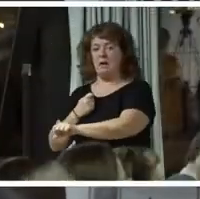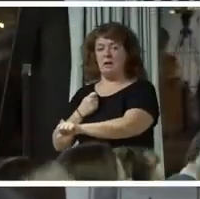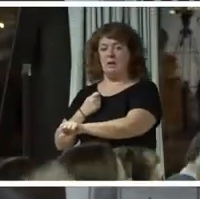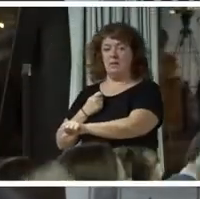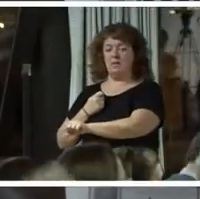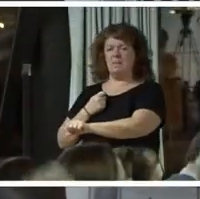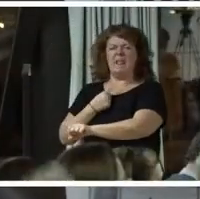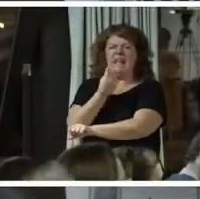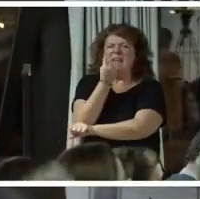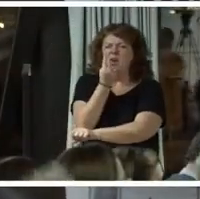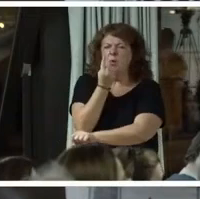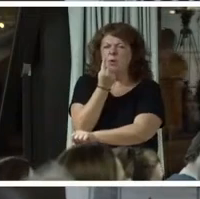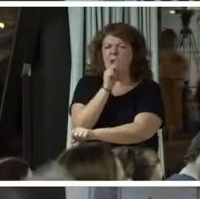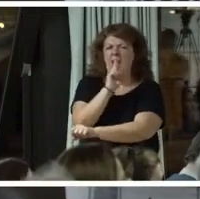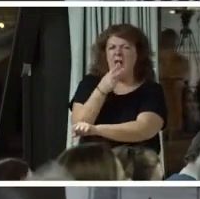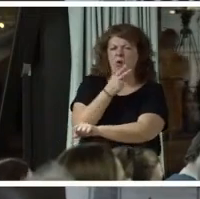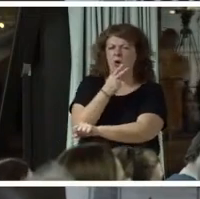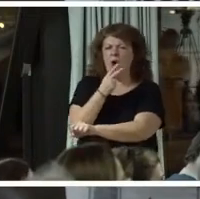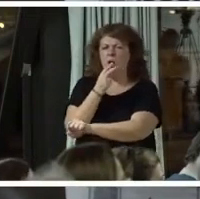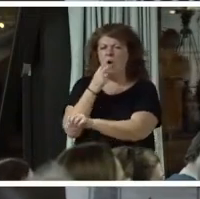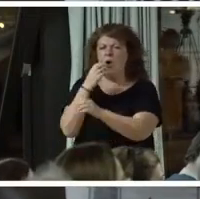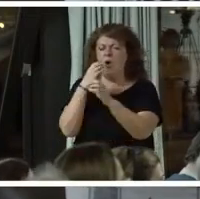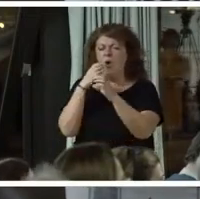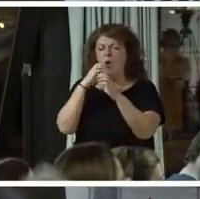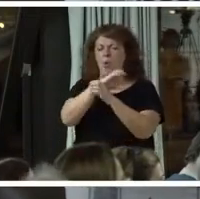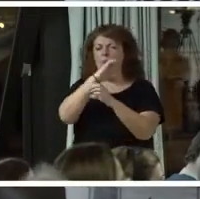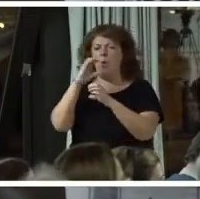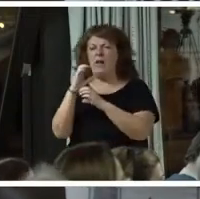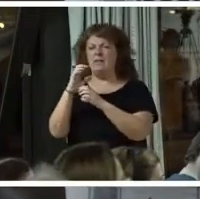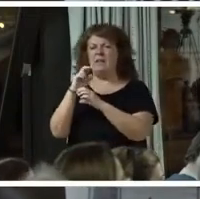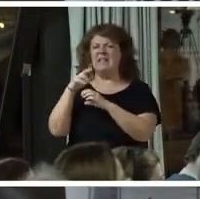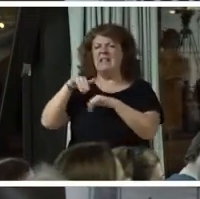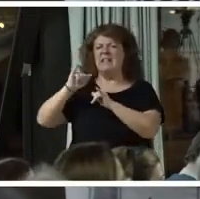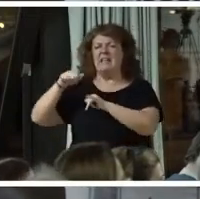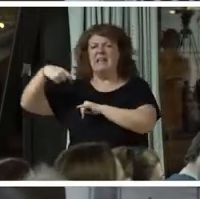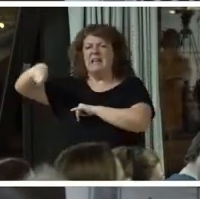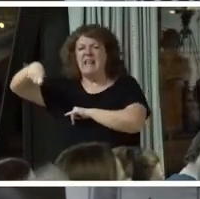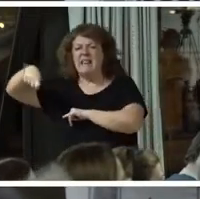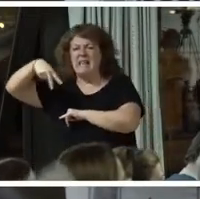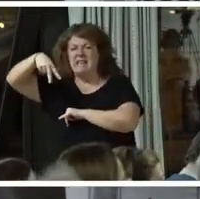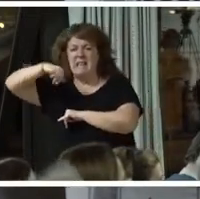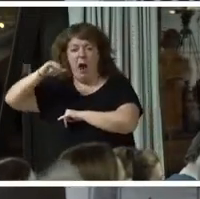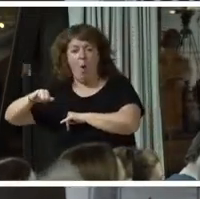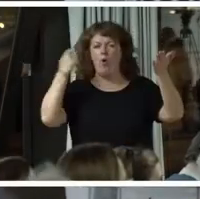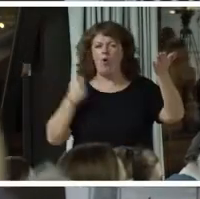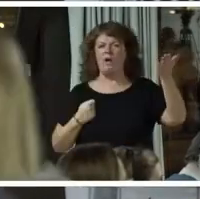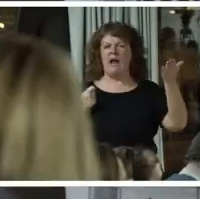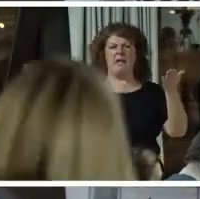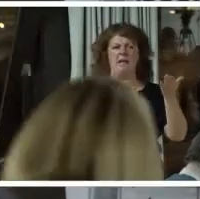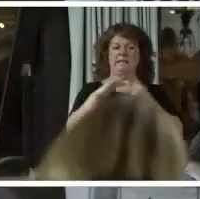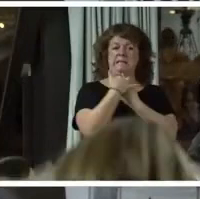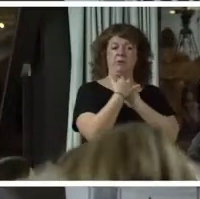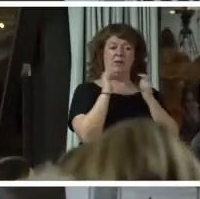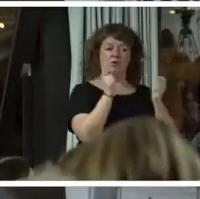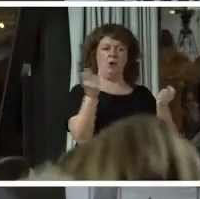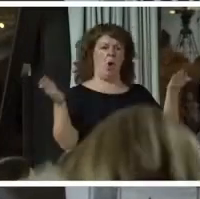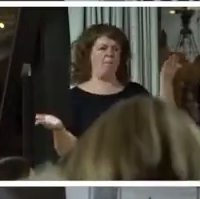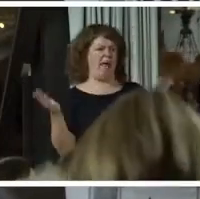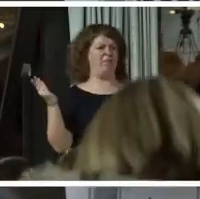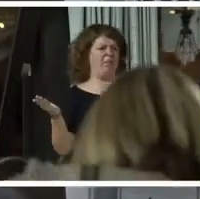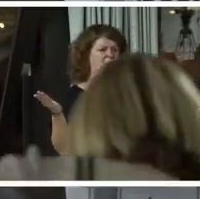puedan mover ni un solo Euro de cuentas internacionales ni netan yahu ni nadie de su gobierno es mala